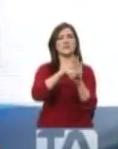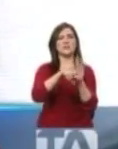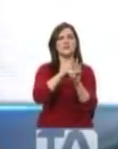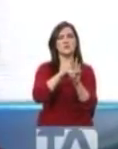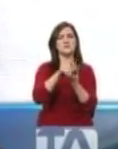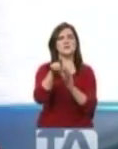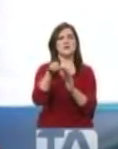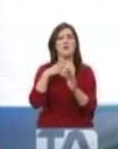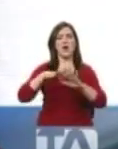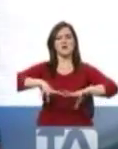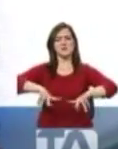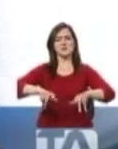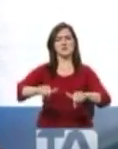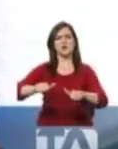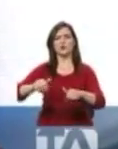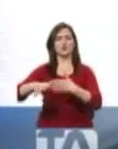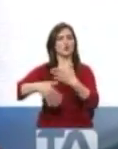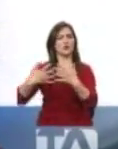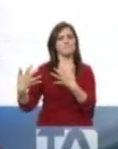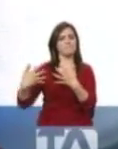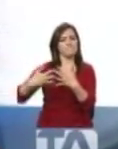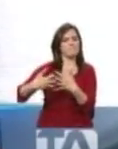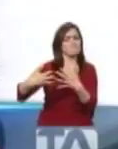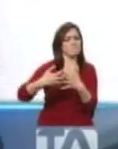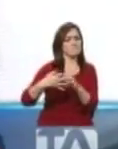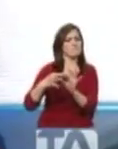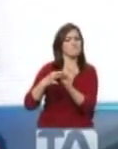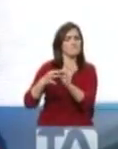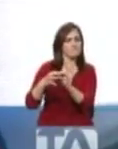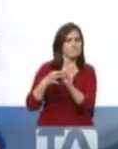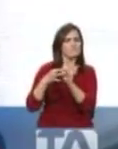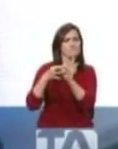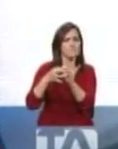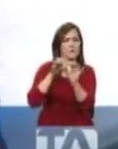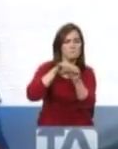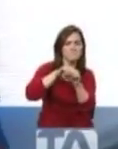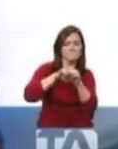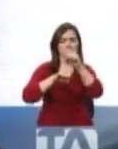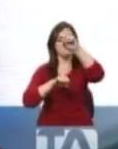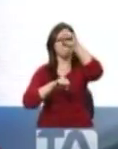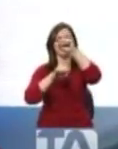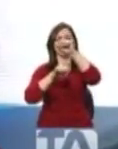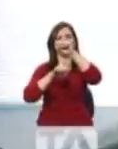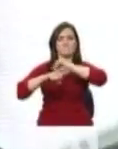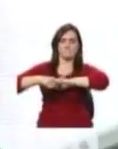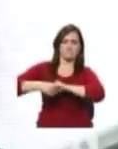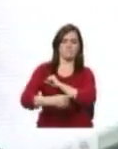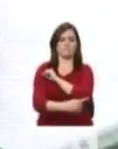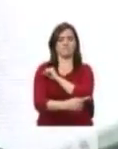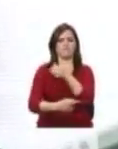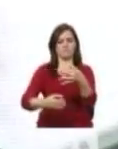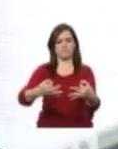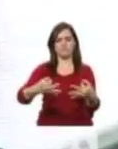infracción estamos cooperando de la manera más cercana para descubrir esos hechos y someterlos a